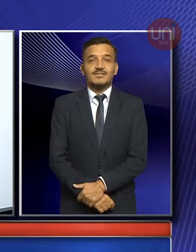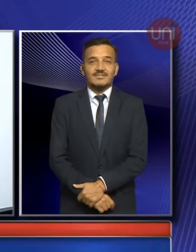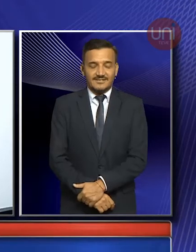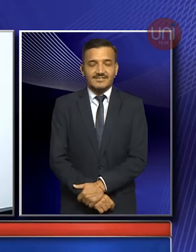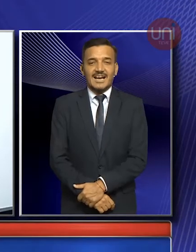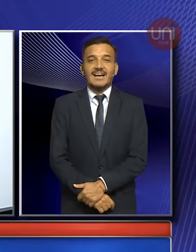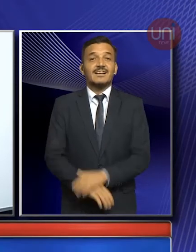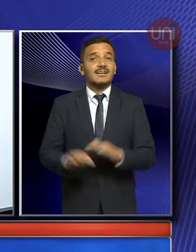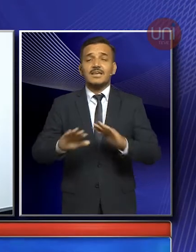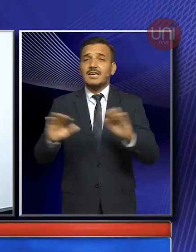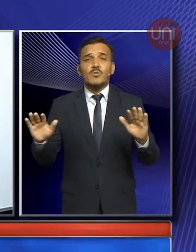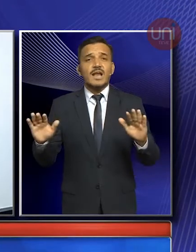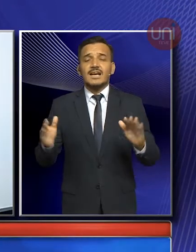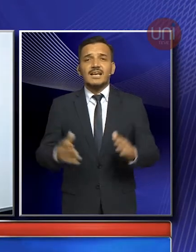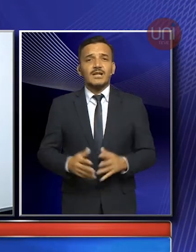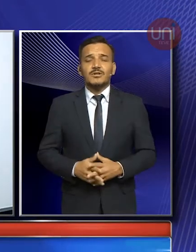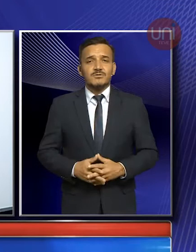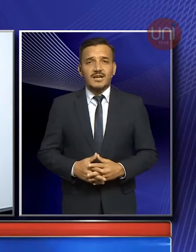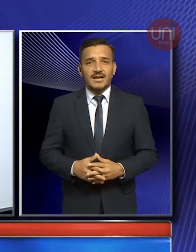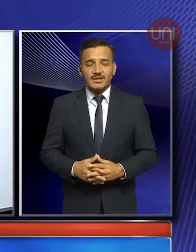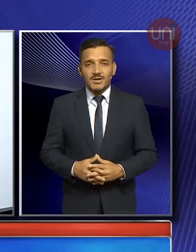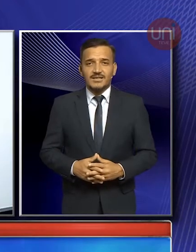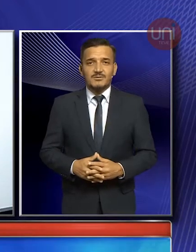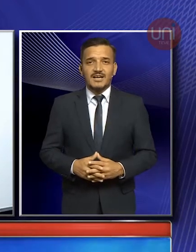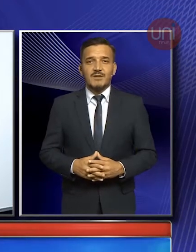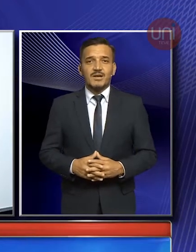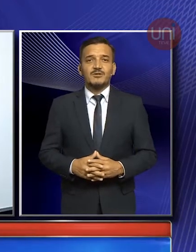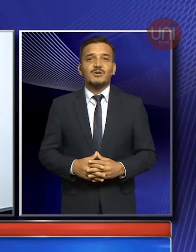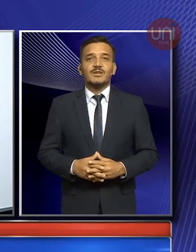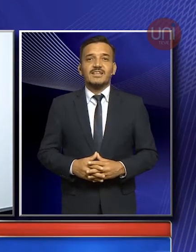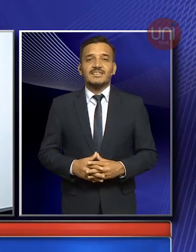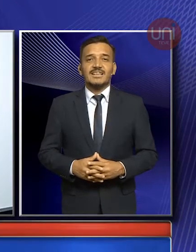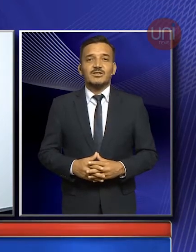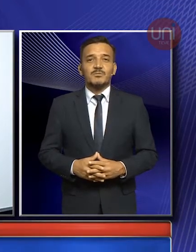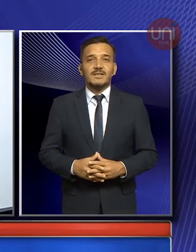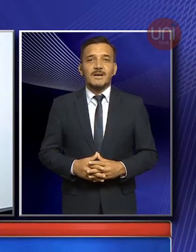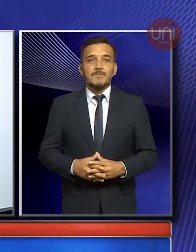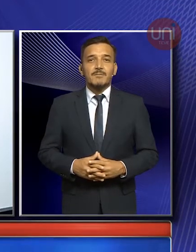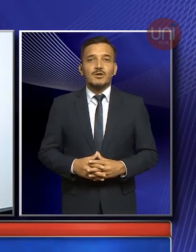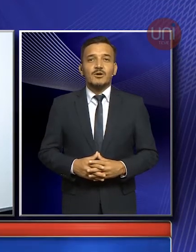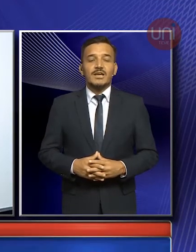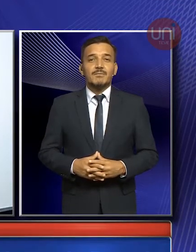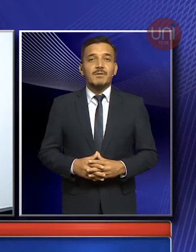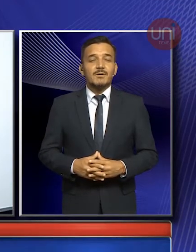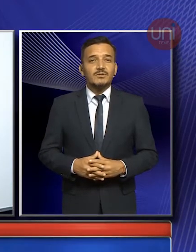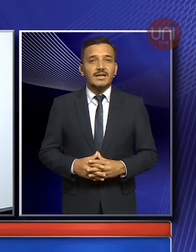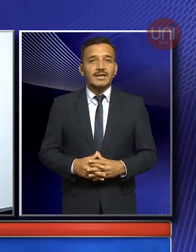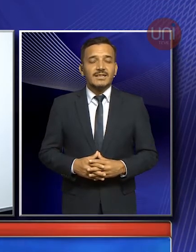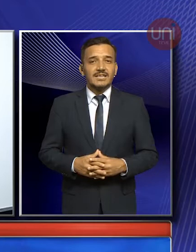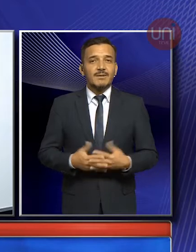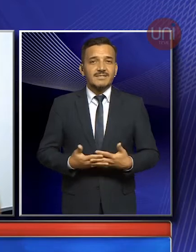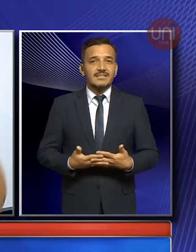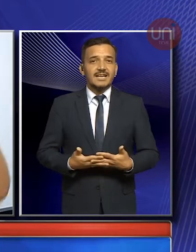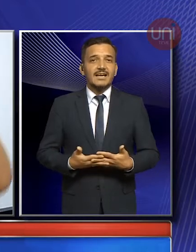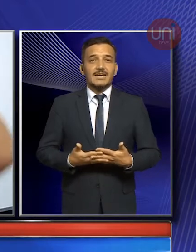Damos más en acá, la ciudad por esto. Igual, calcado estamos acá, esperando la tormenta. Pero la primera pregunta que tenía